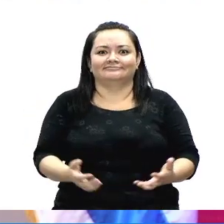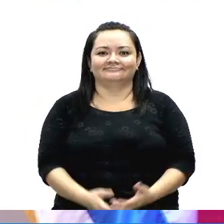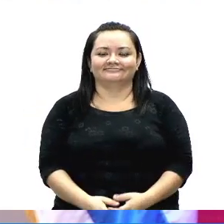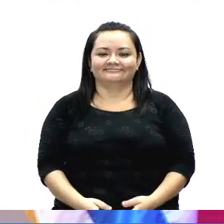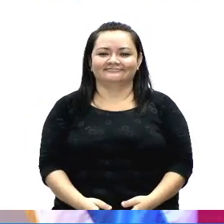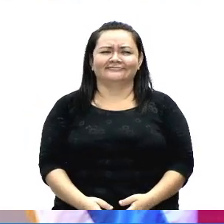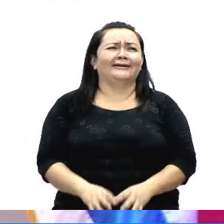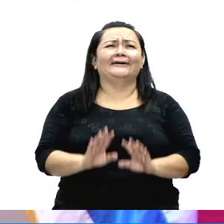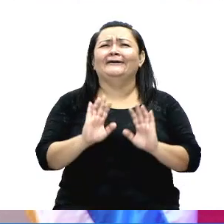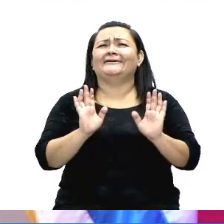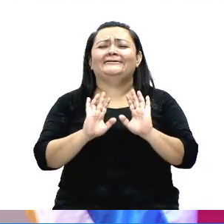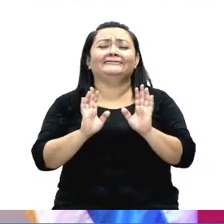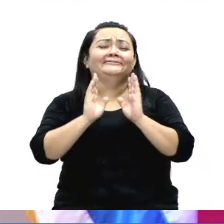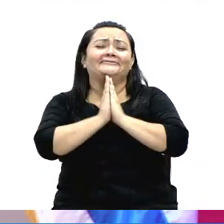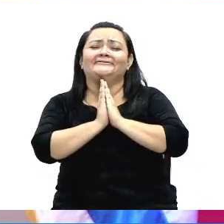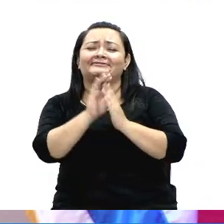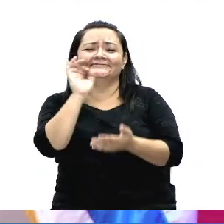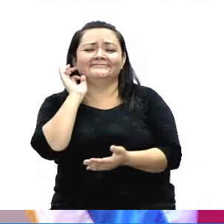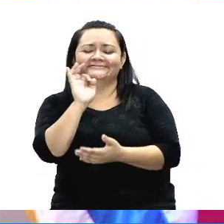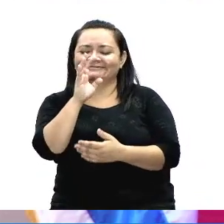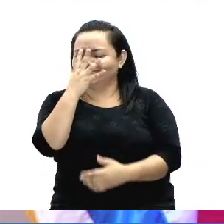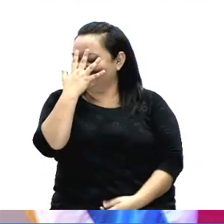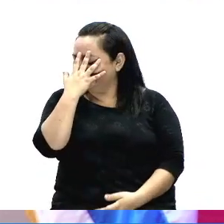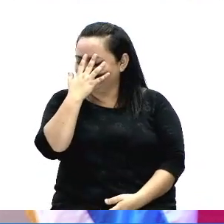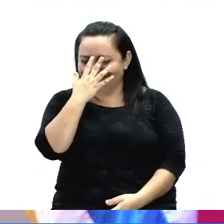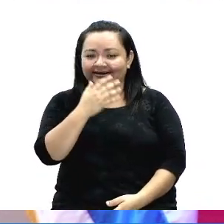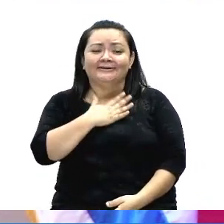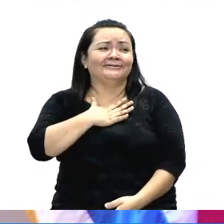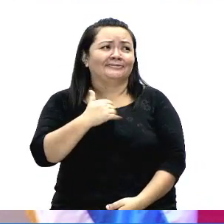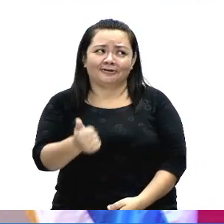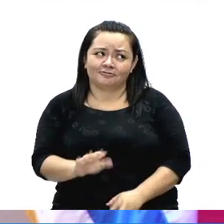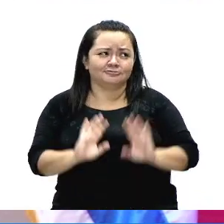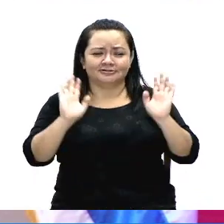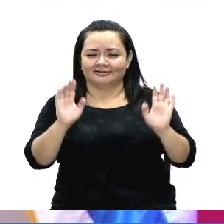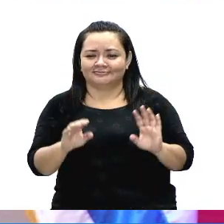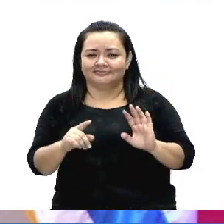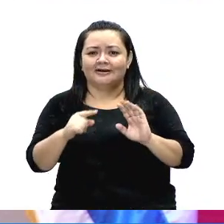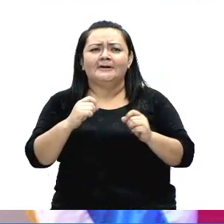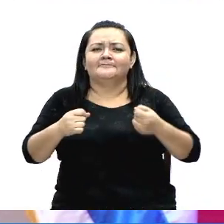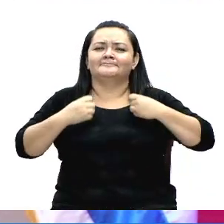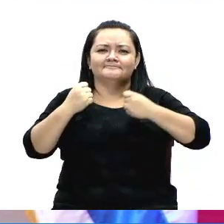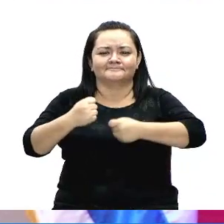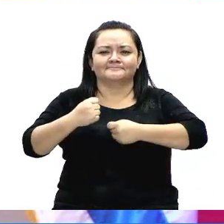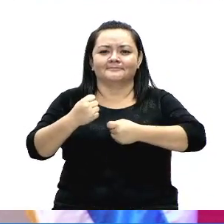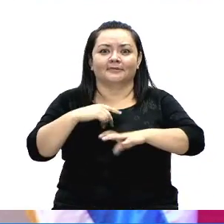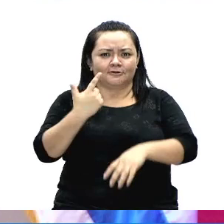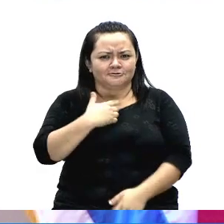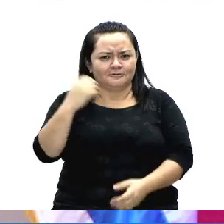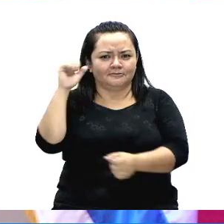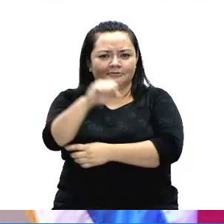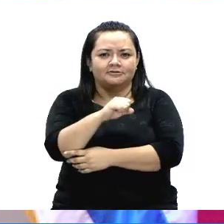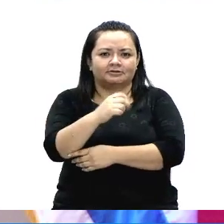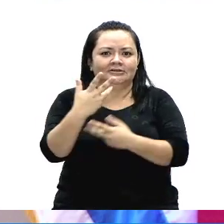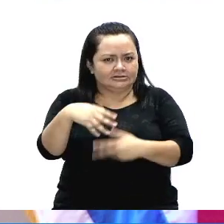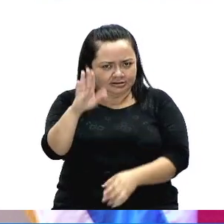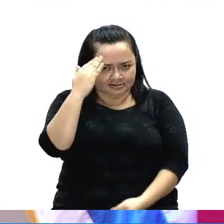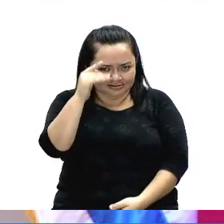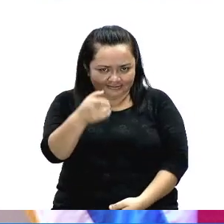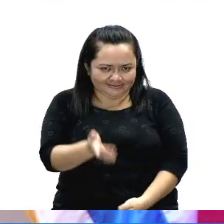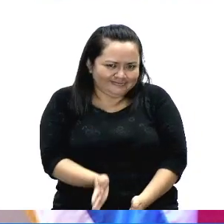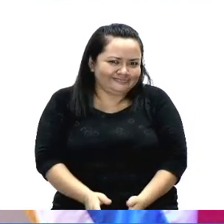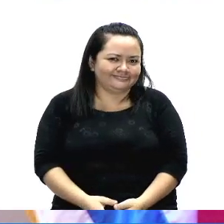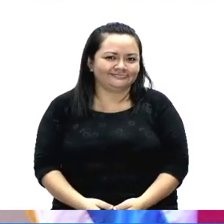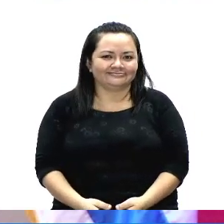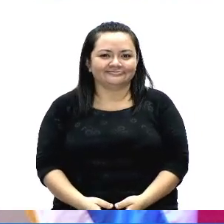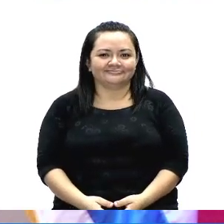y no diga eso pastor es que eso es lo que a mí no me gusta que a mí me gusta que me digan que somos más que venzo y lo sabes